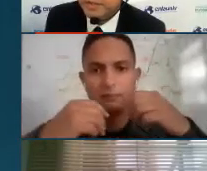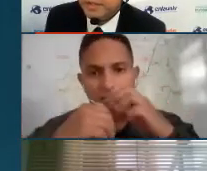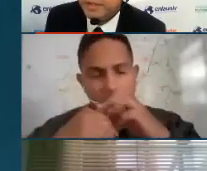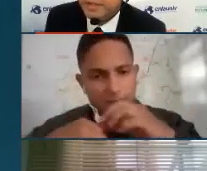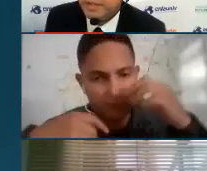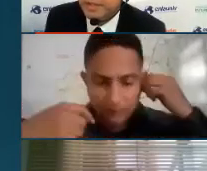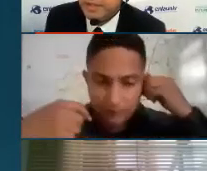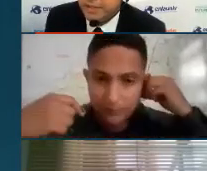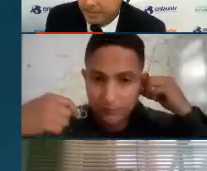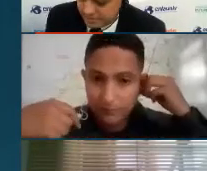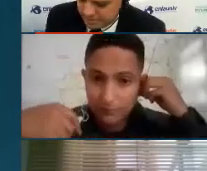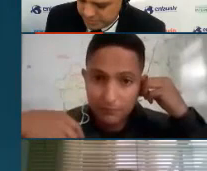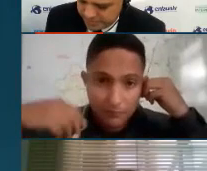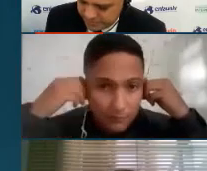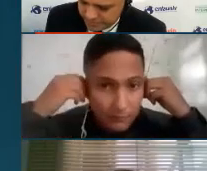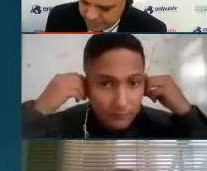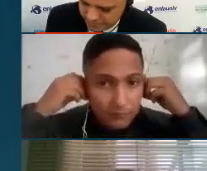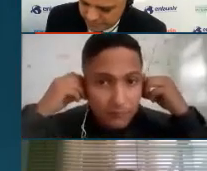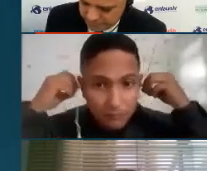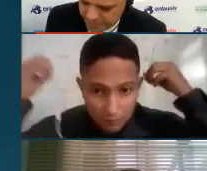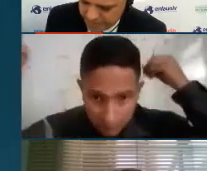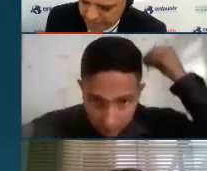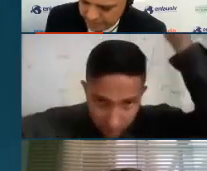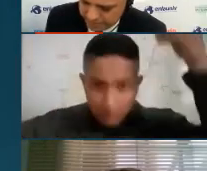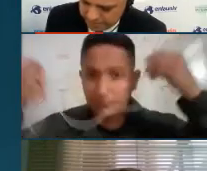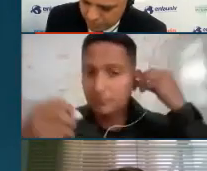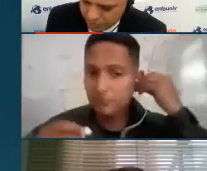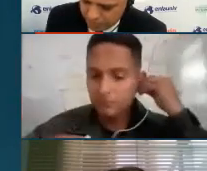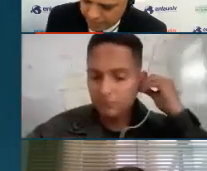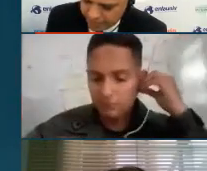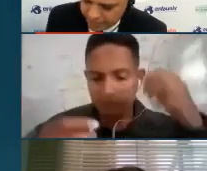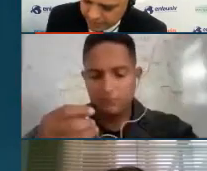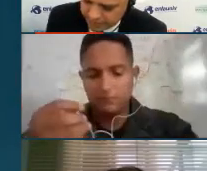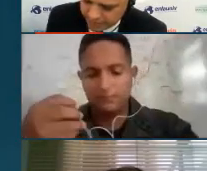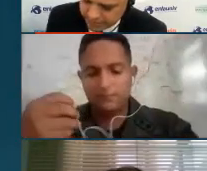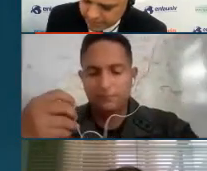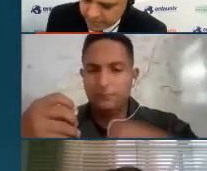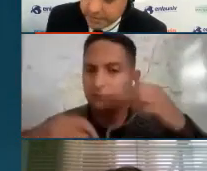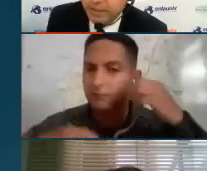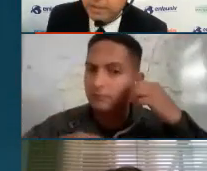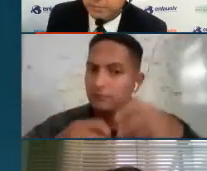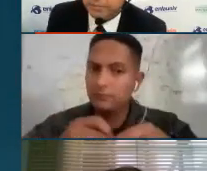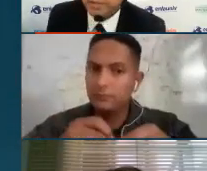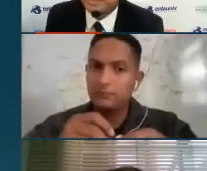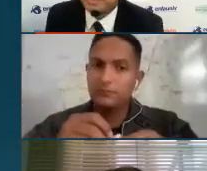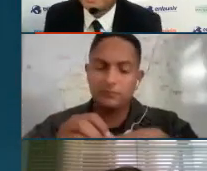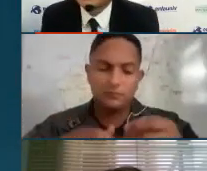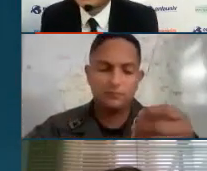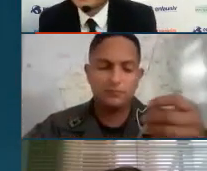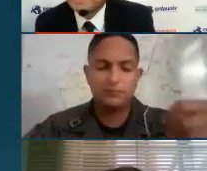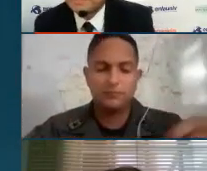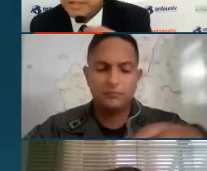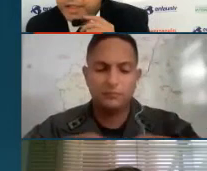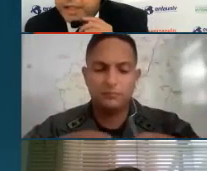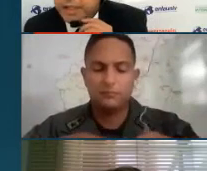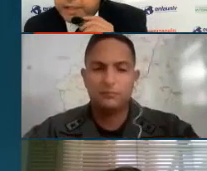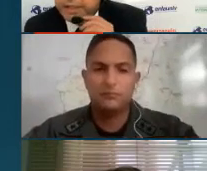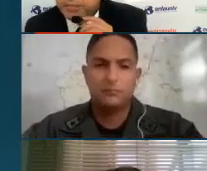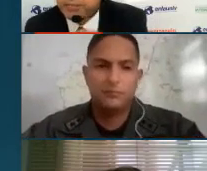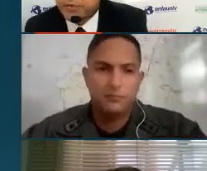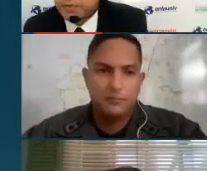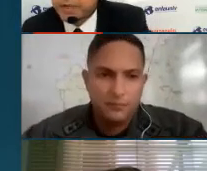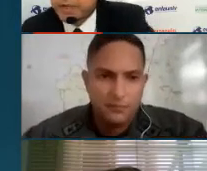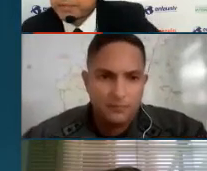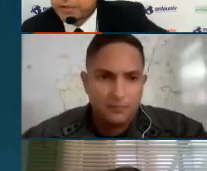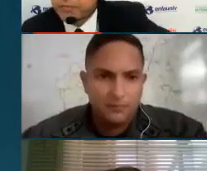es? María Margarita Polo. María Polo. María, buenas tardes. Ajá, buenas tardes, doctor. Si quiere,